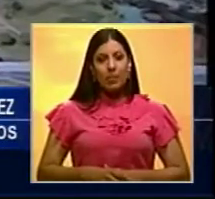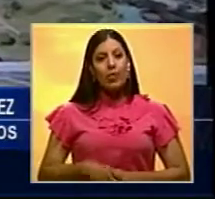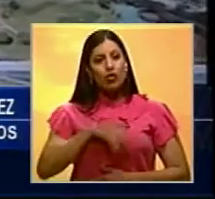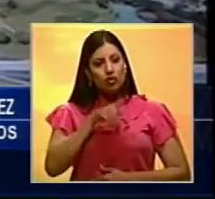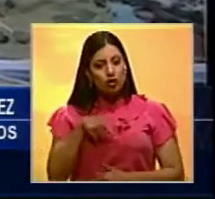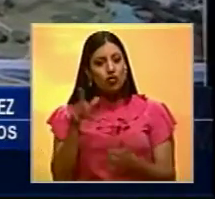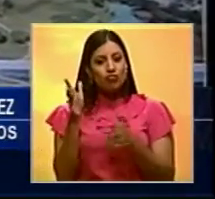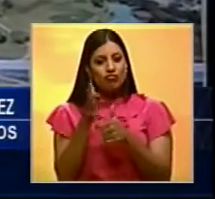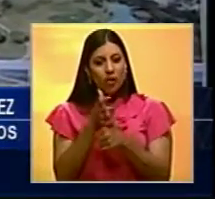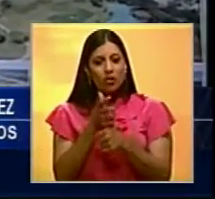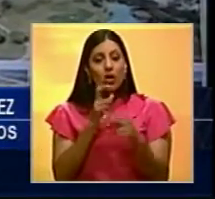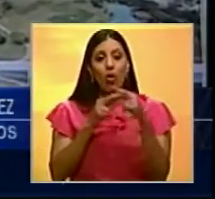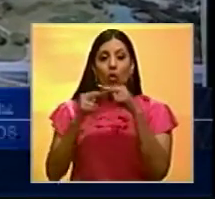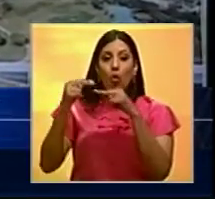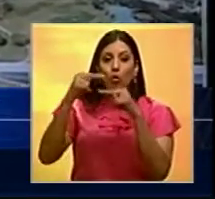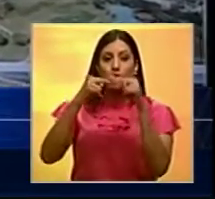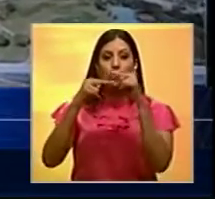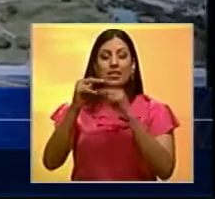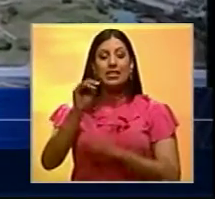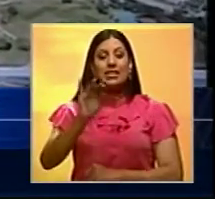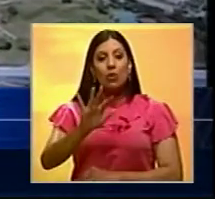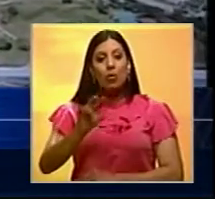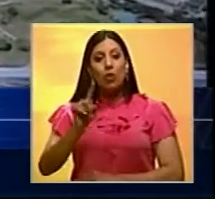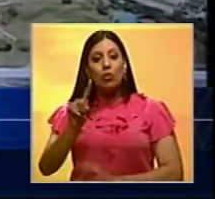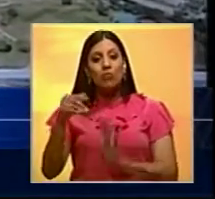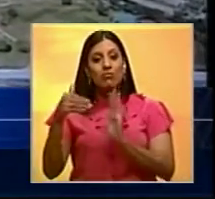Hemos logrado construir